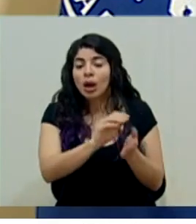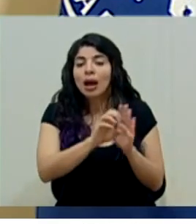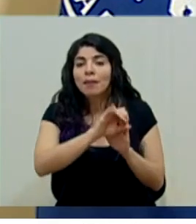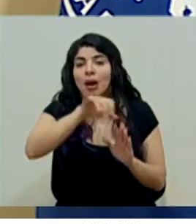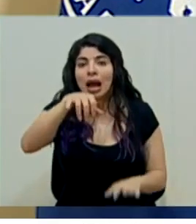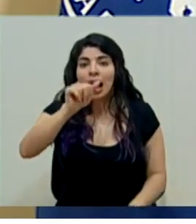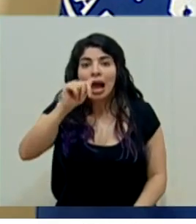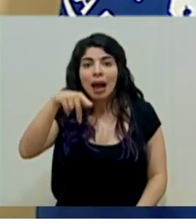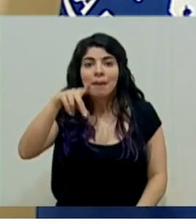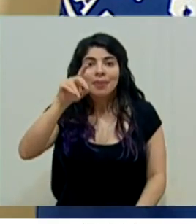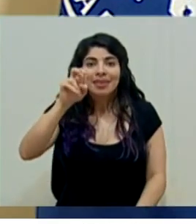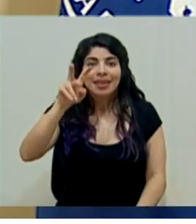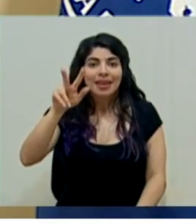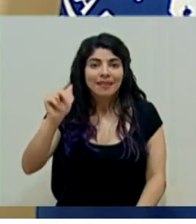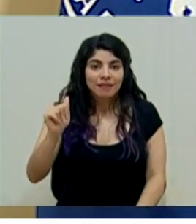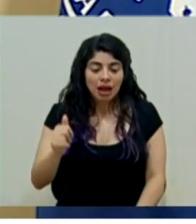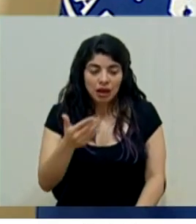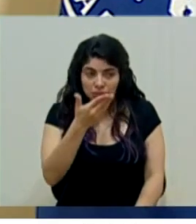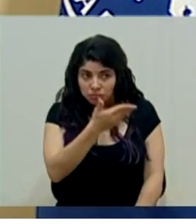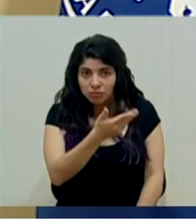Habdeba.